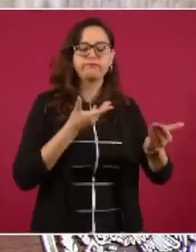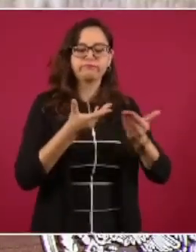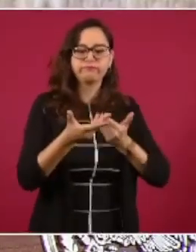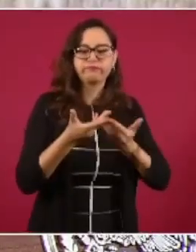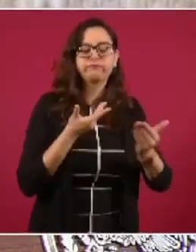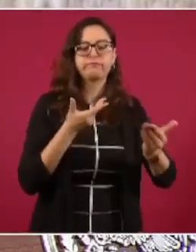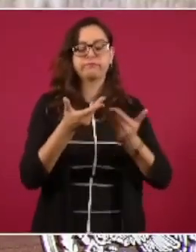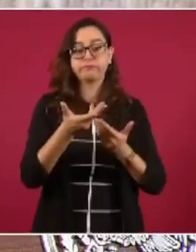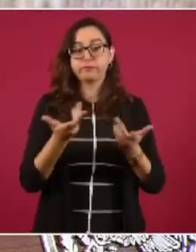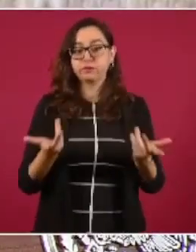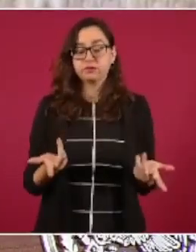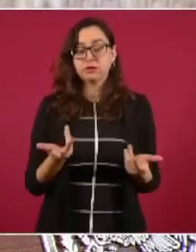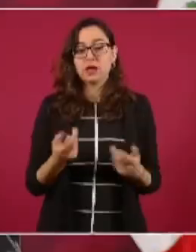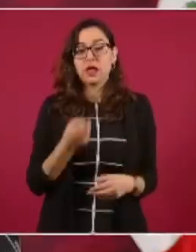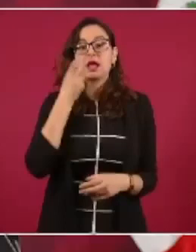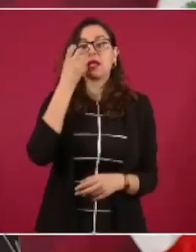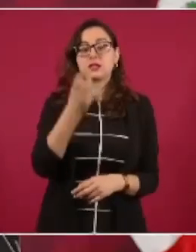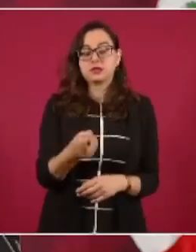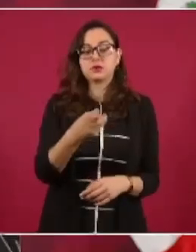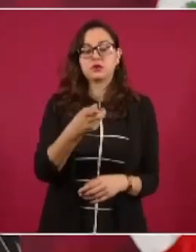una responsabilidad